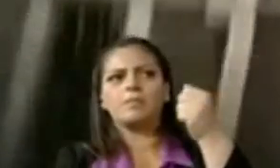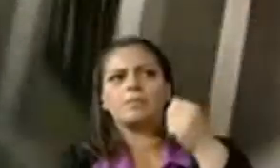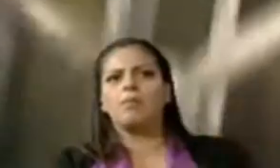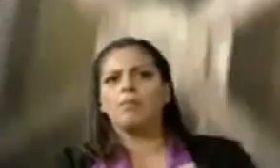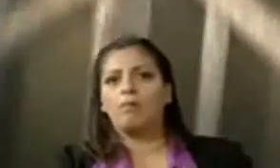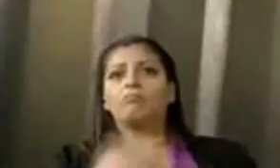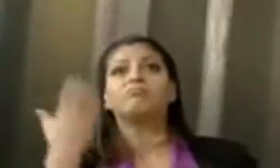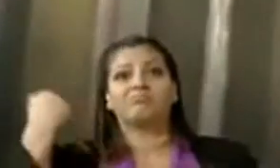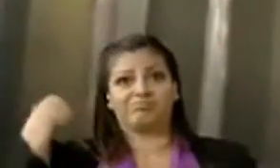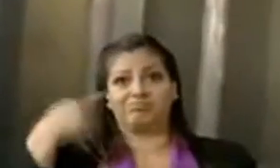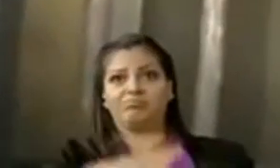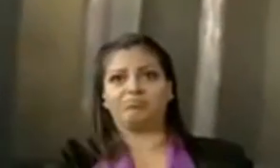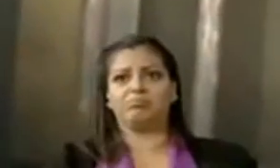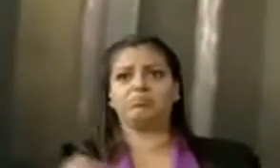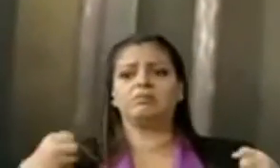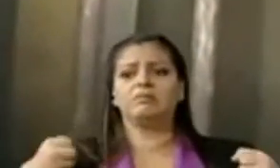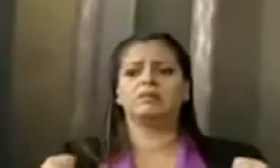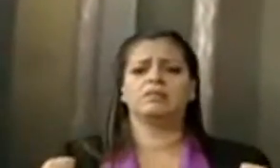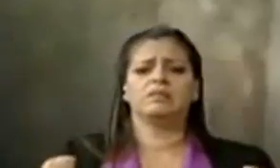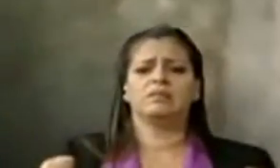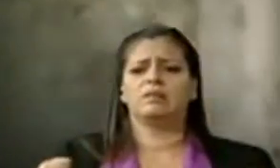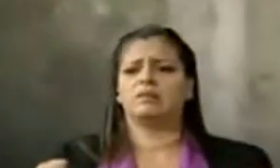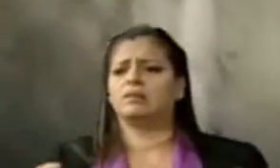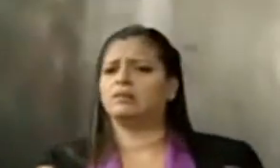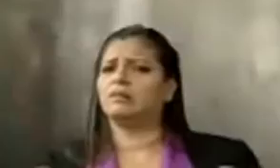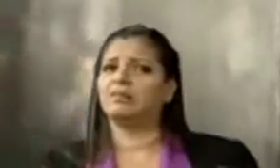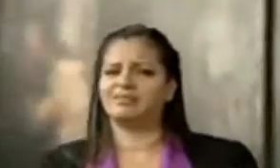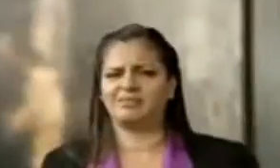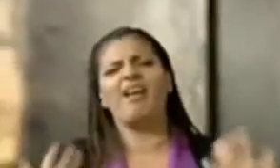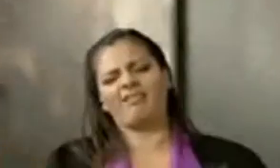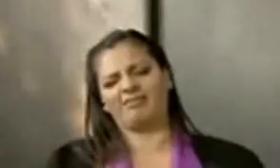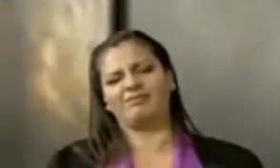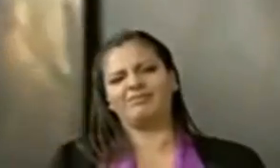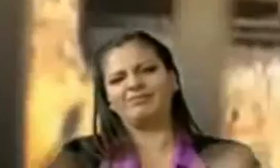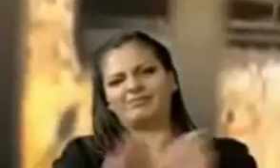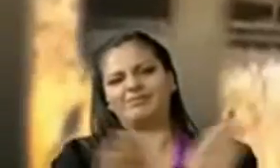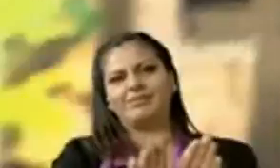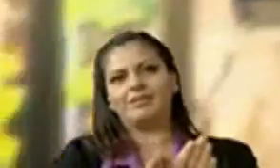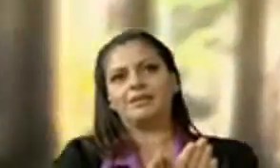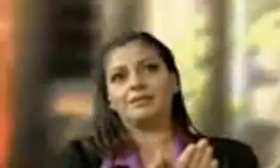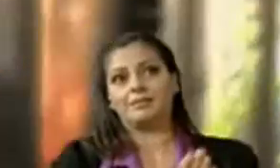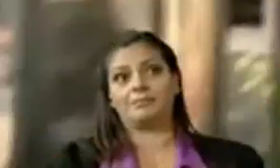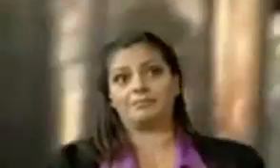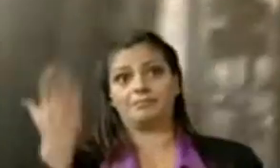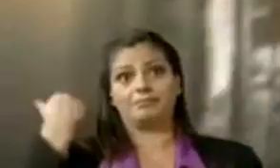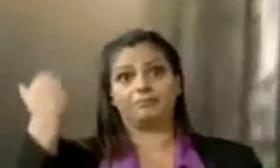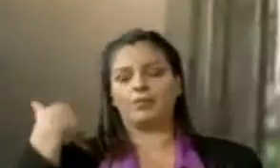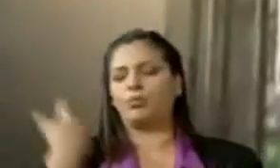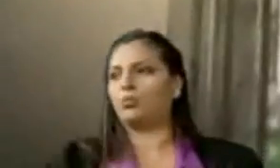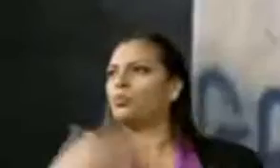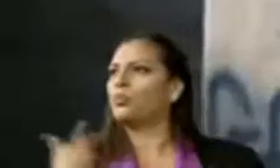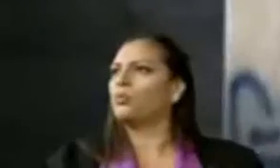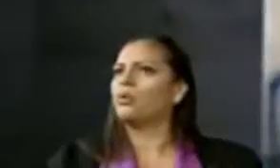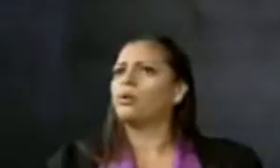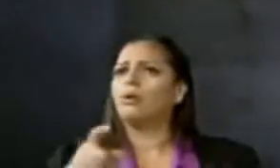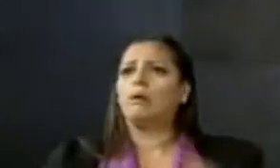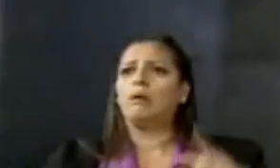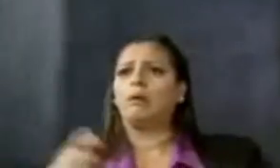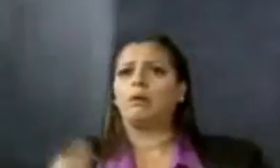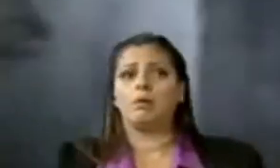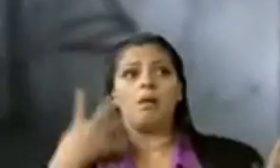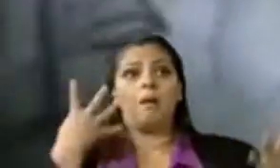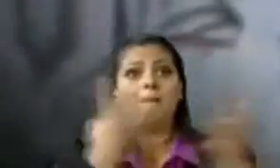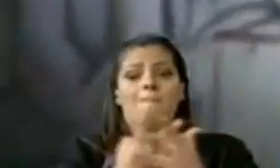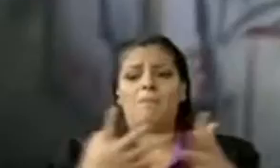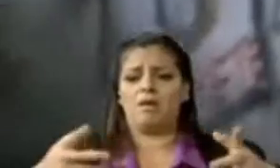centro penitenciario municipal, que ahora está cerrado, pero que alberga hechos que quedaron en la memoria